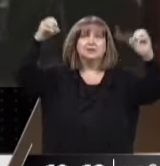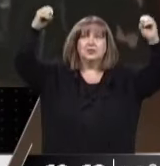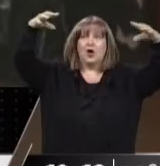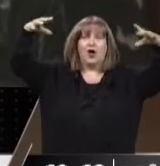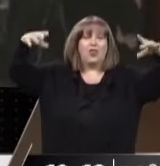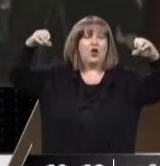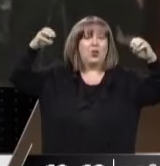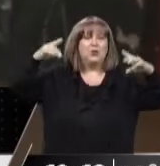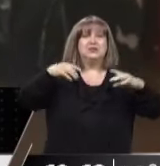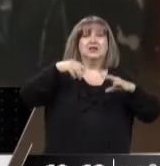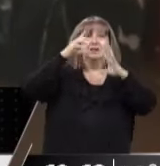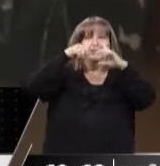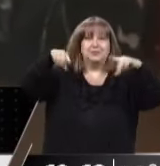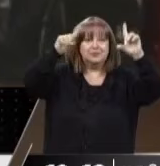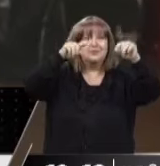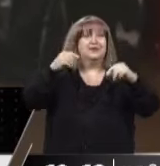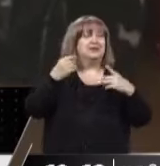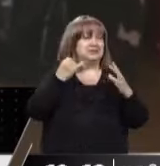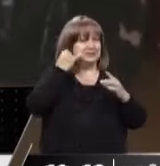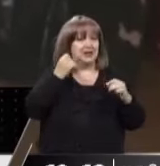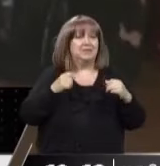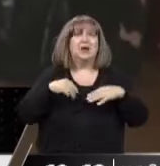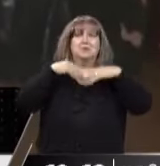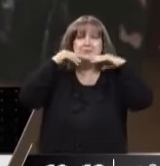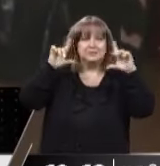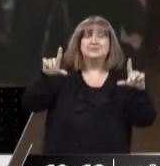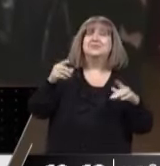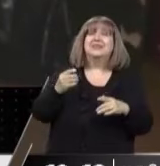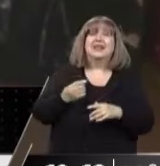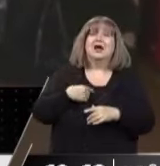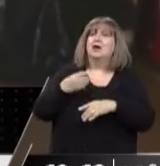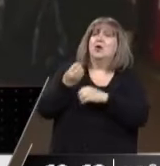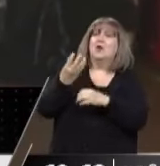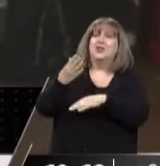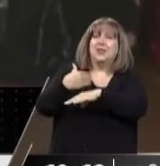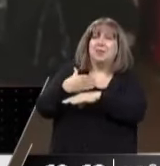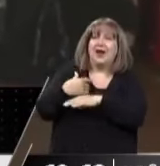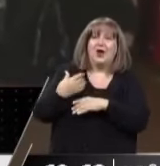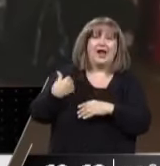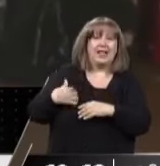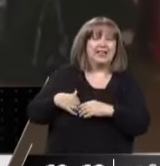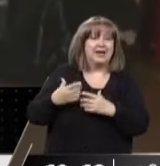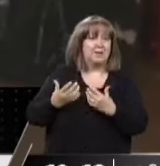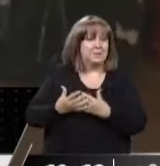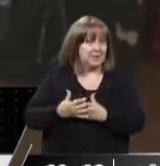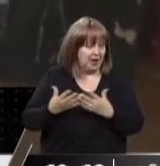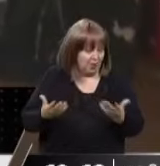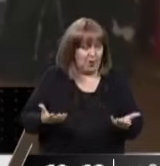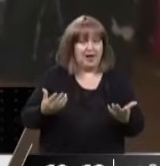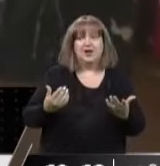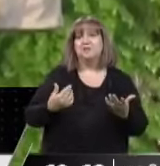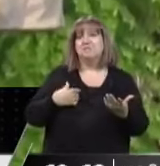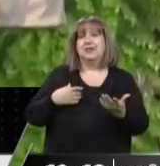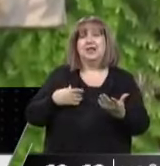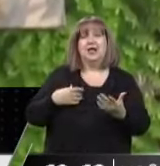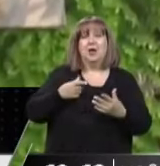esperarlos para ver todos los partidos si es posible. ¿Los partidos de la Argentina que son tempranos cómo van a ser? Los que son tempranos los van a